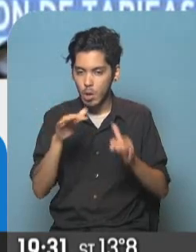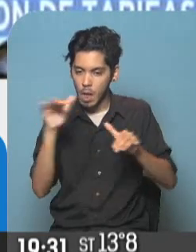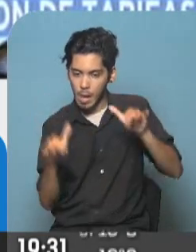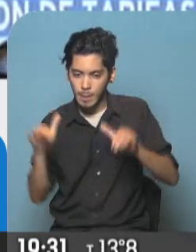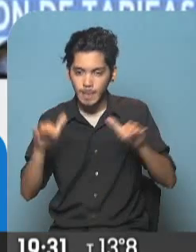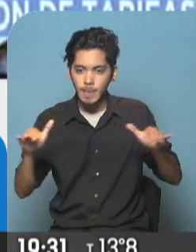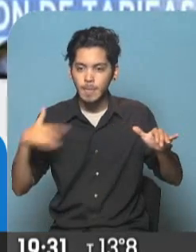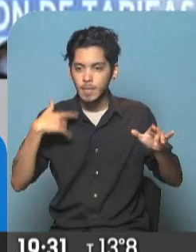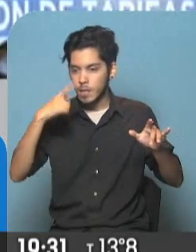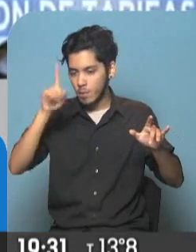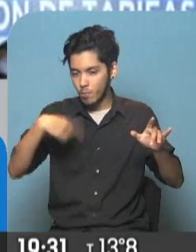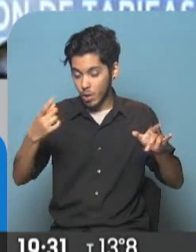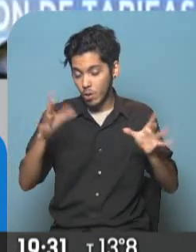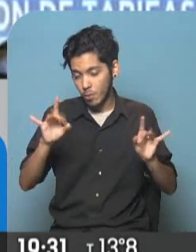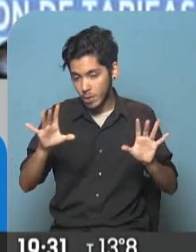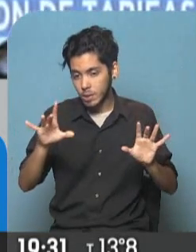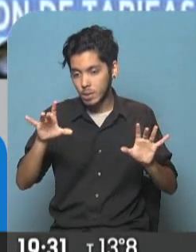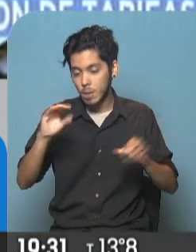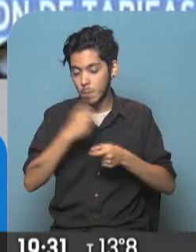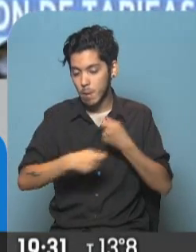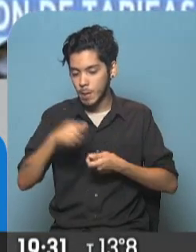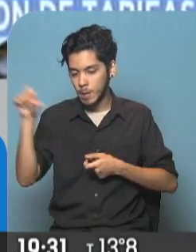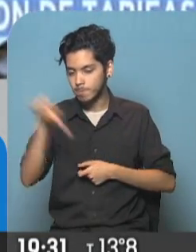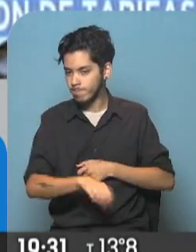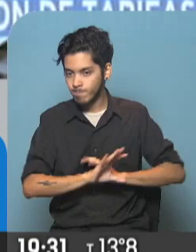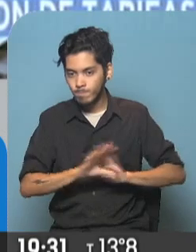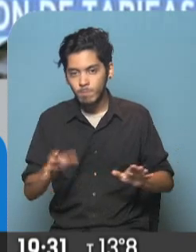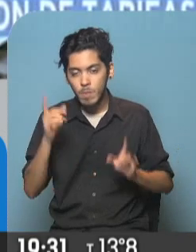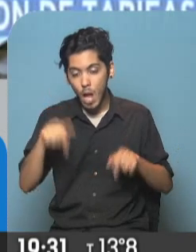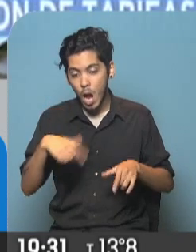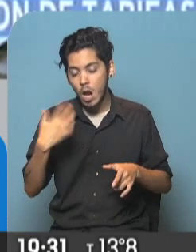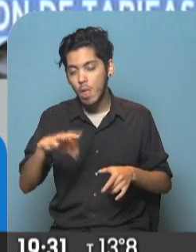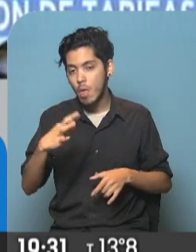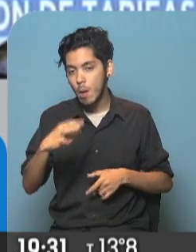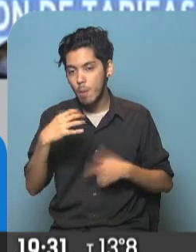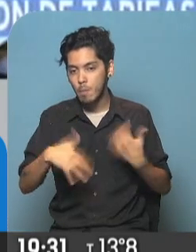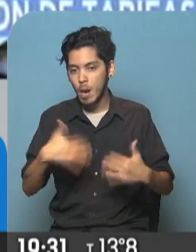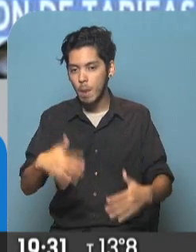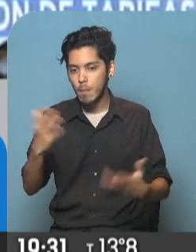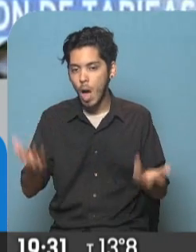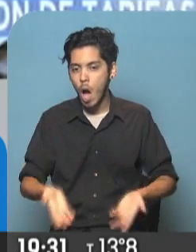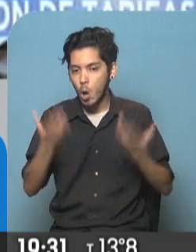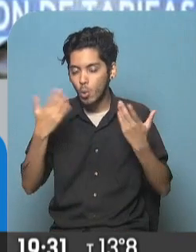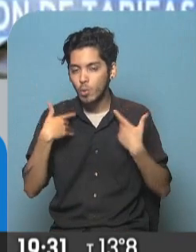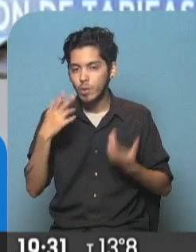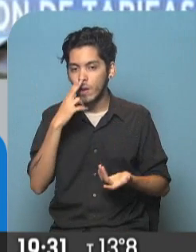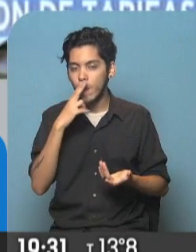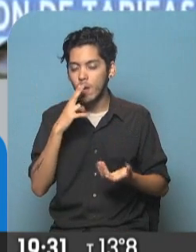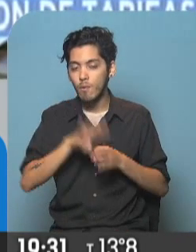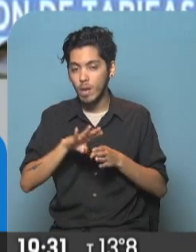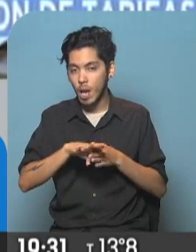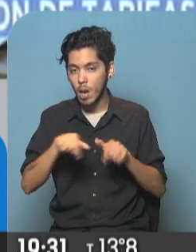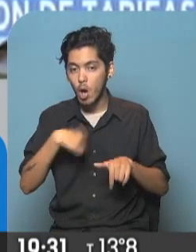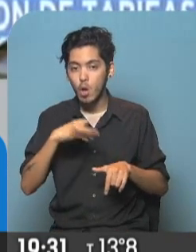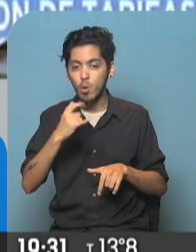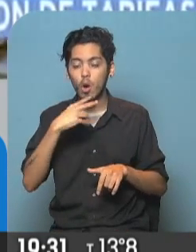pasó factura el mercado bajó el pulgar y ahora hay que acelerar el ajuste fiscal federico es un rato contábamos que dusko en esta mañana había tenido una